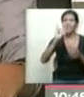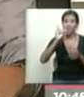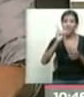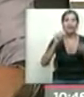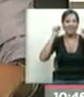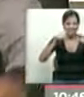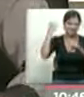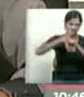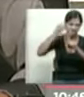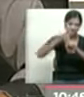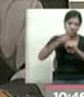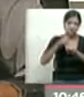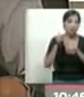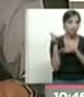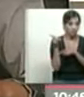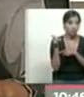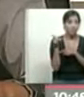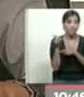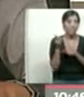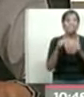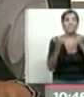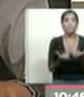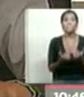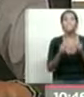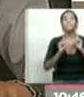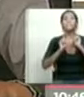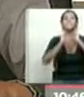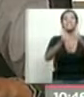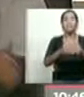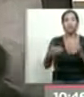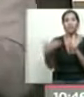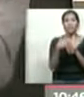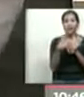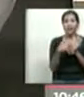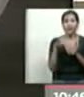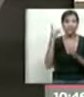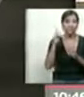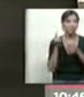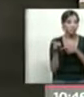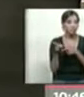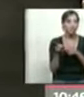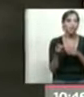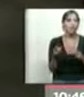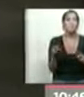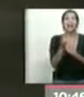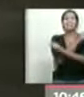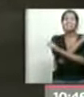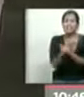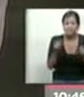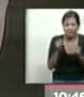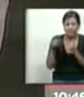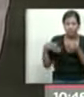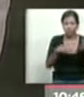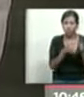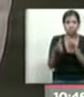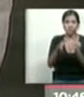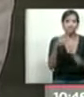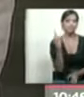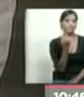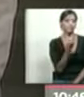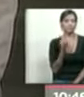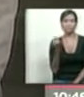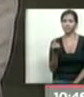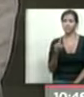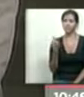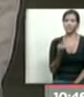dando la batalla, y que ya empezaron a atacarlo, para terminar en este laberinto de la soledad, como diría Octavio